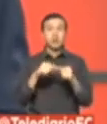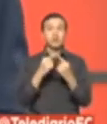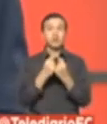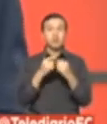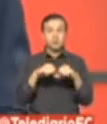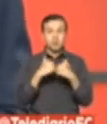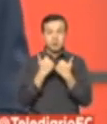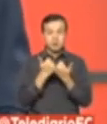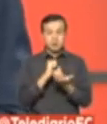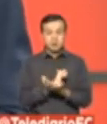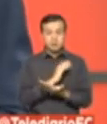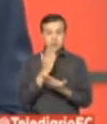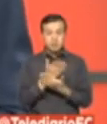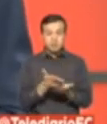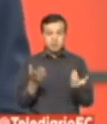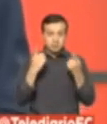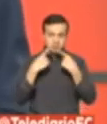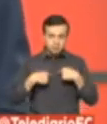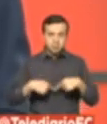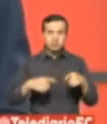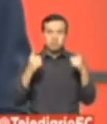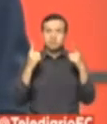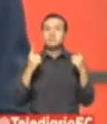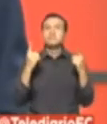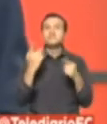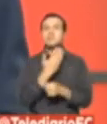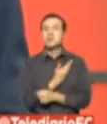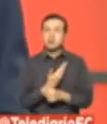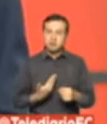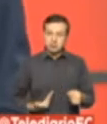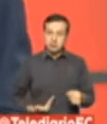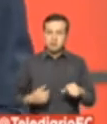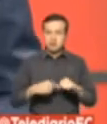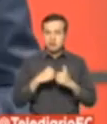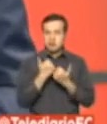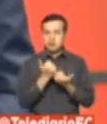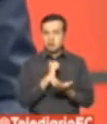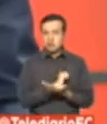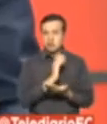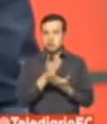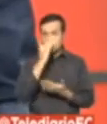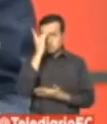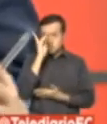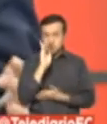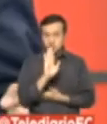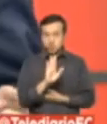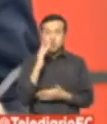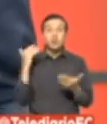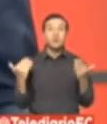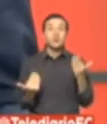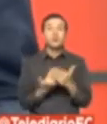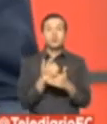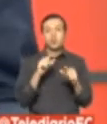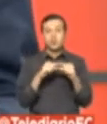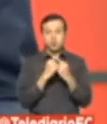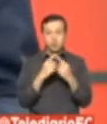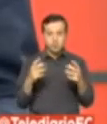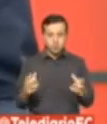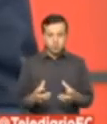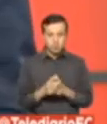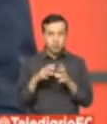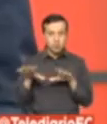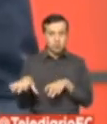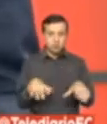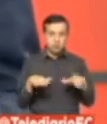de asambleístas hizo oficial a la presidenta de la Asamblea su decisión de formar un nuevo bloque, el llamado Bloque de